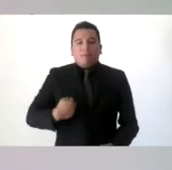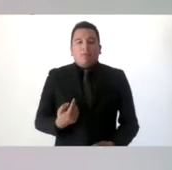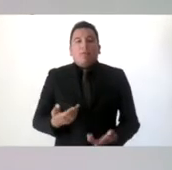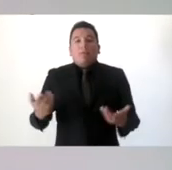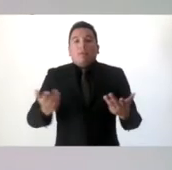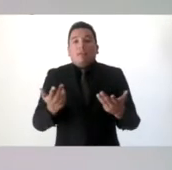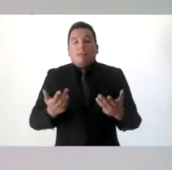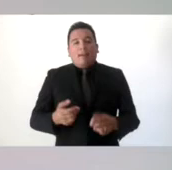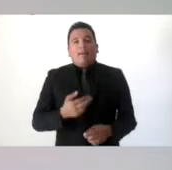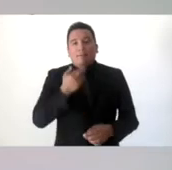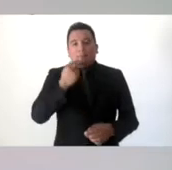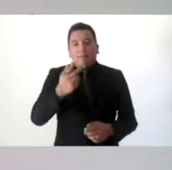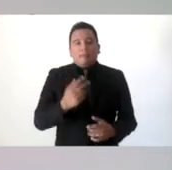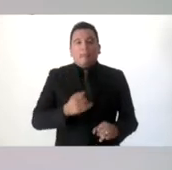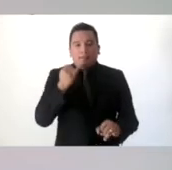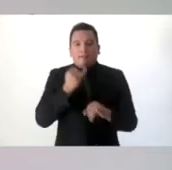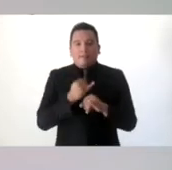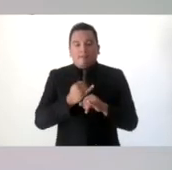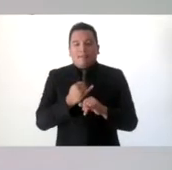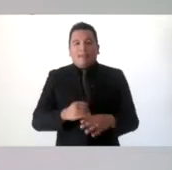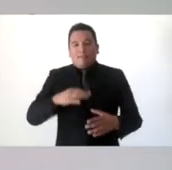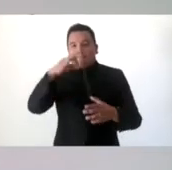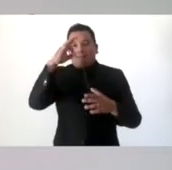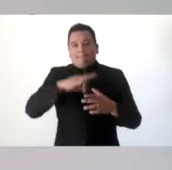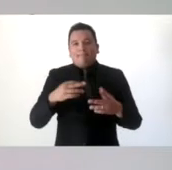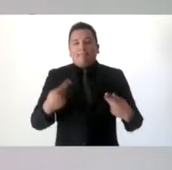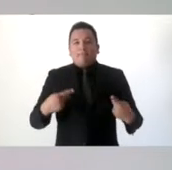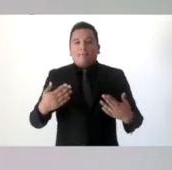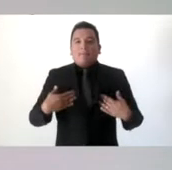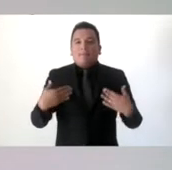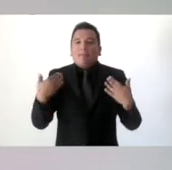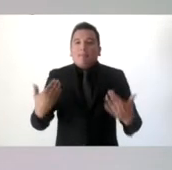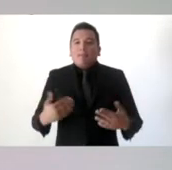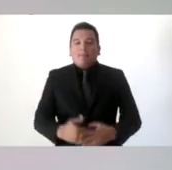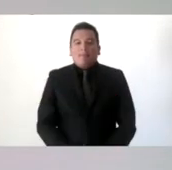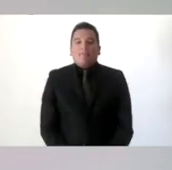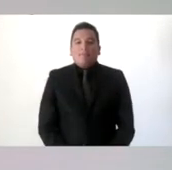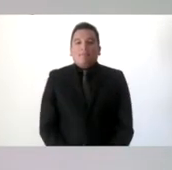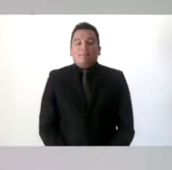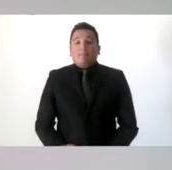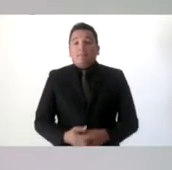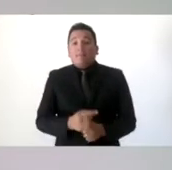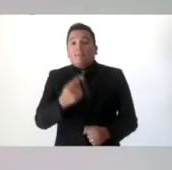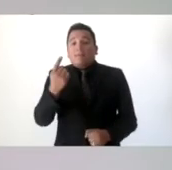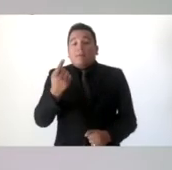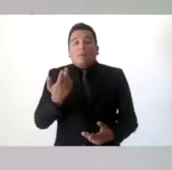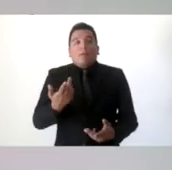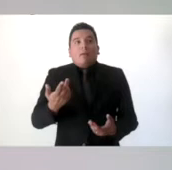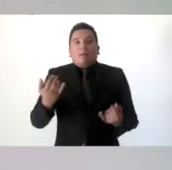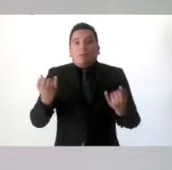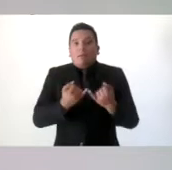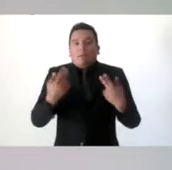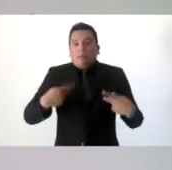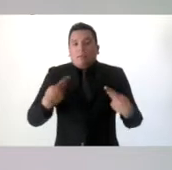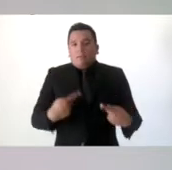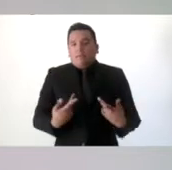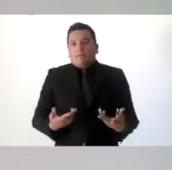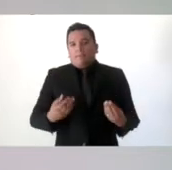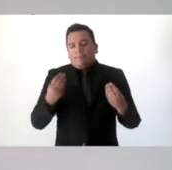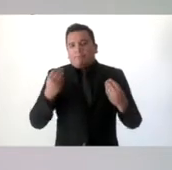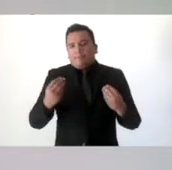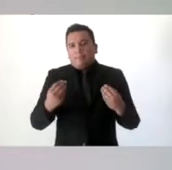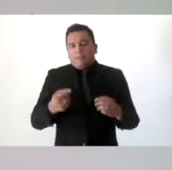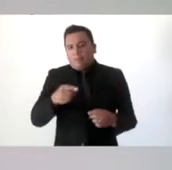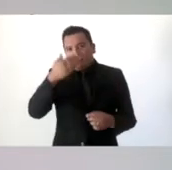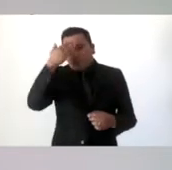podemos evitar con esta votación electrónica por internet y desde luego también darles a ellos confianza, porque igual que mucha